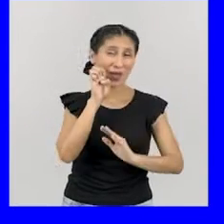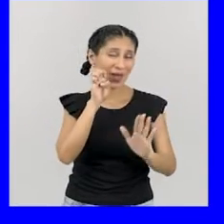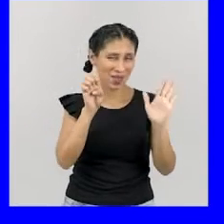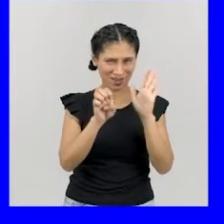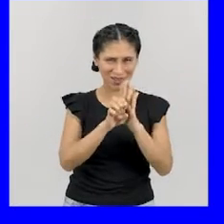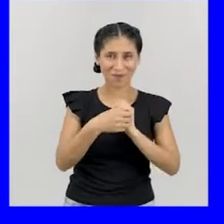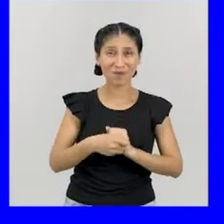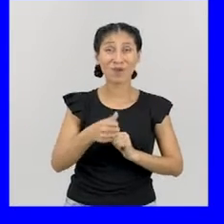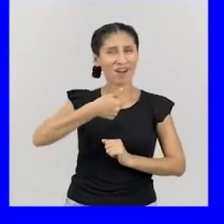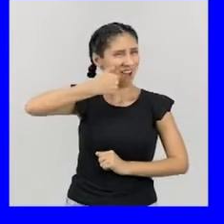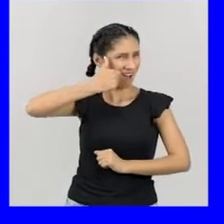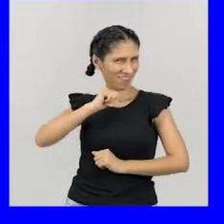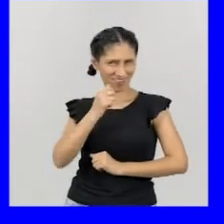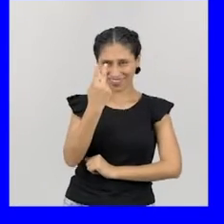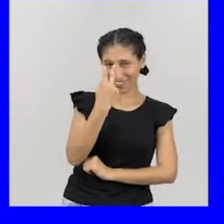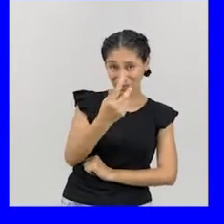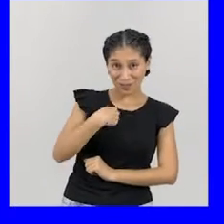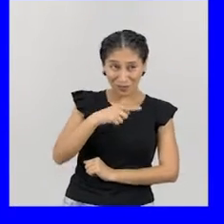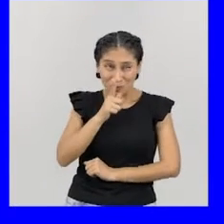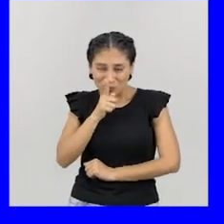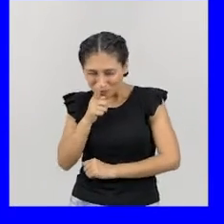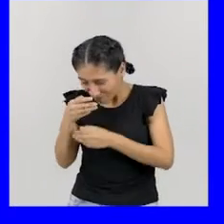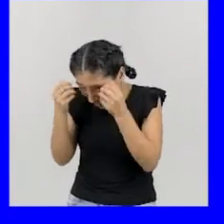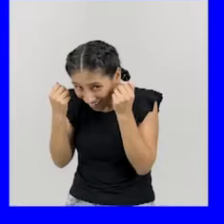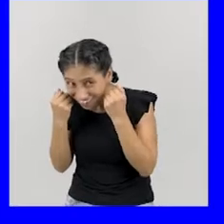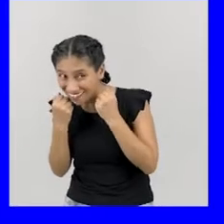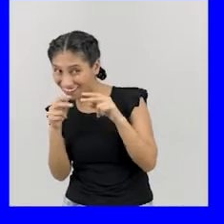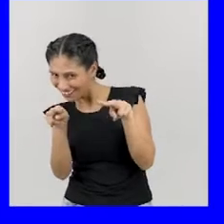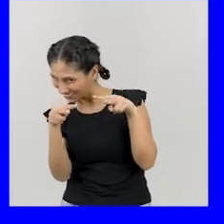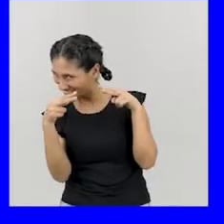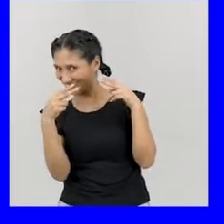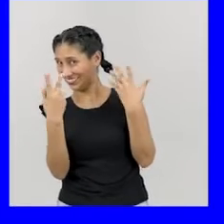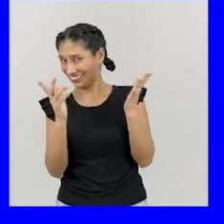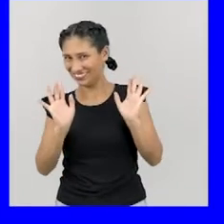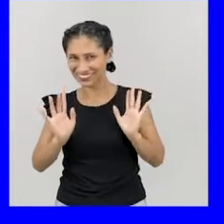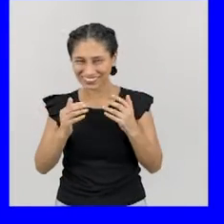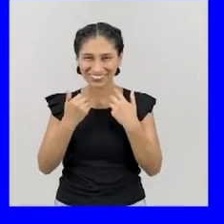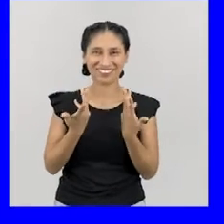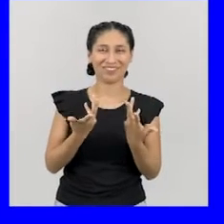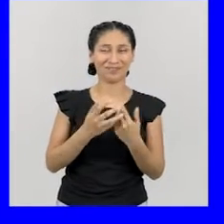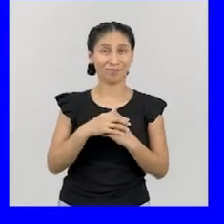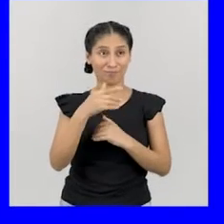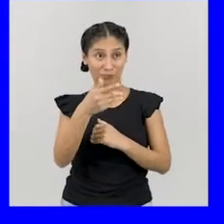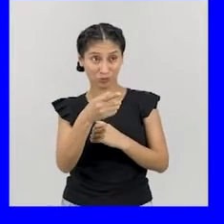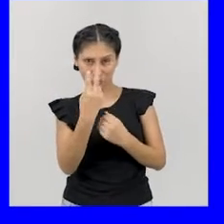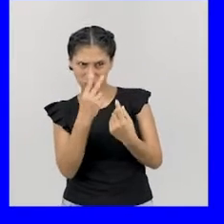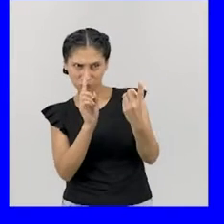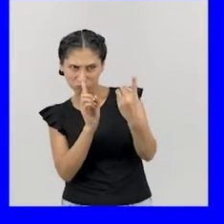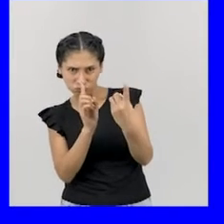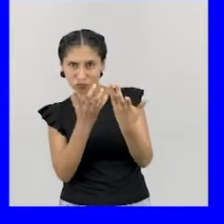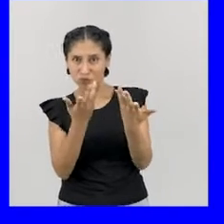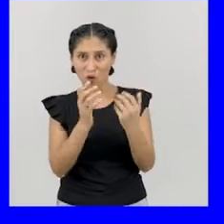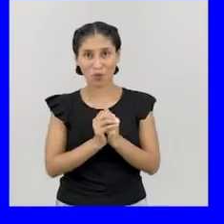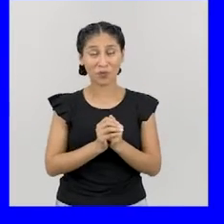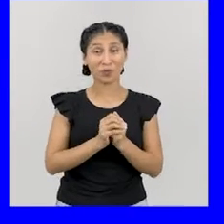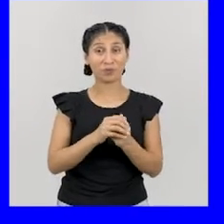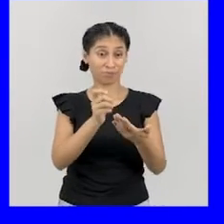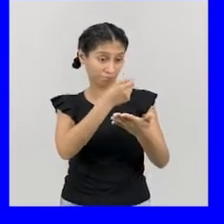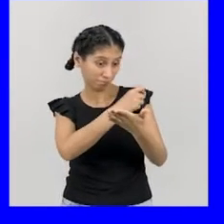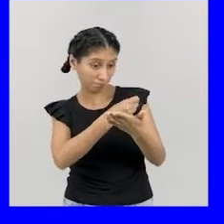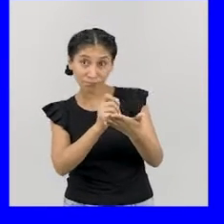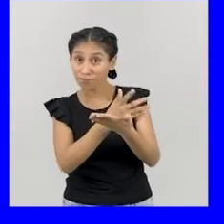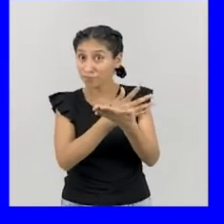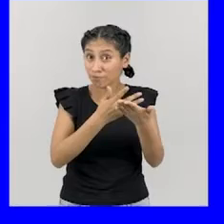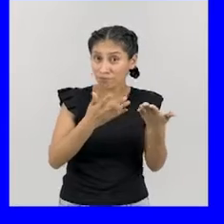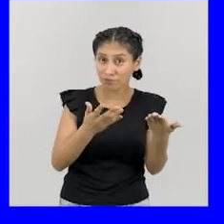te vi, no sé cómo me pude esconder para evitar la shopping as aulas en